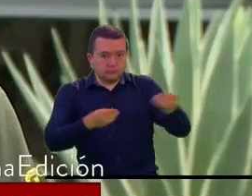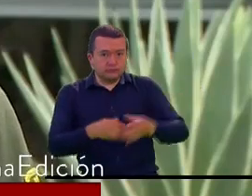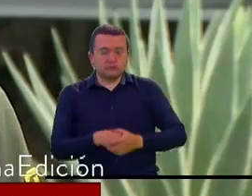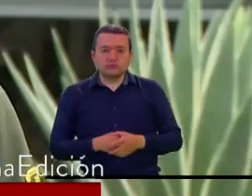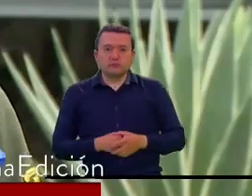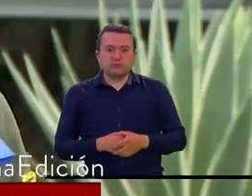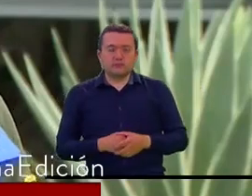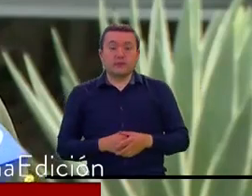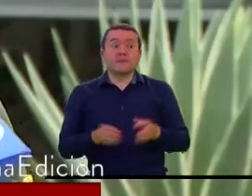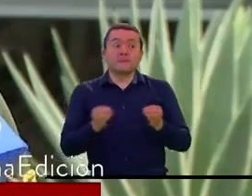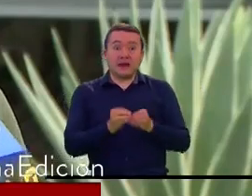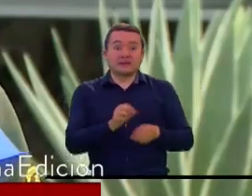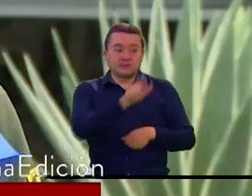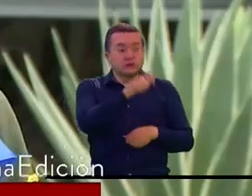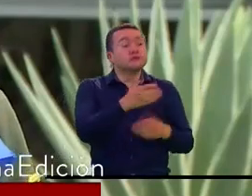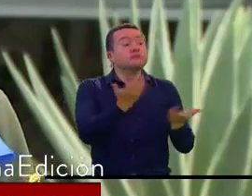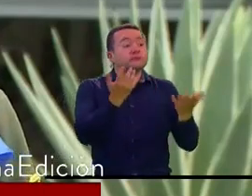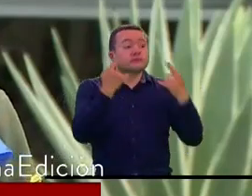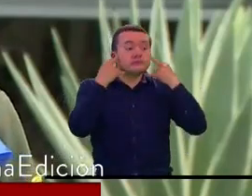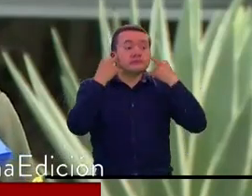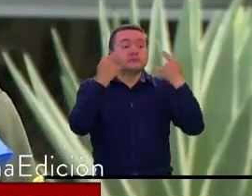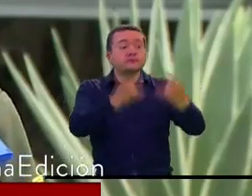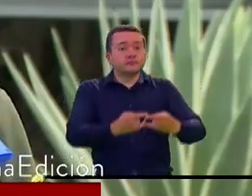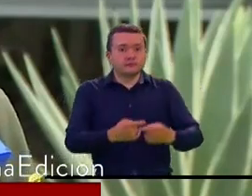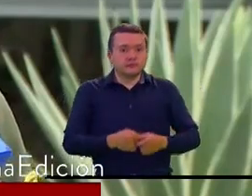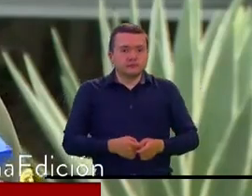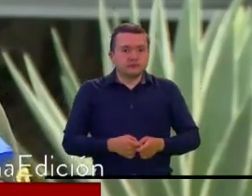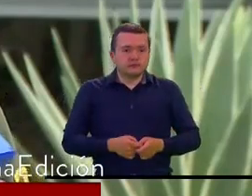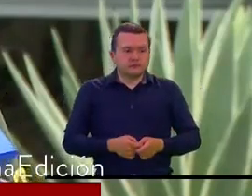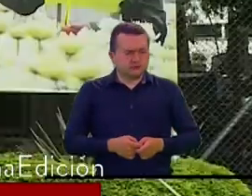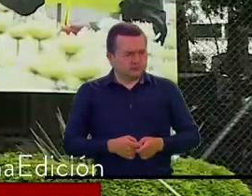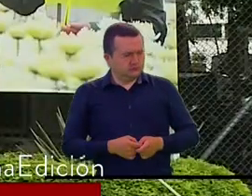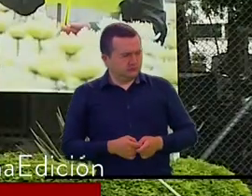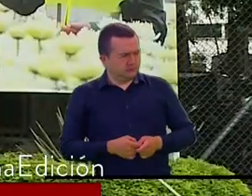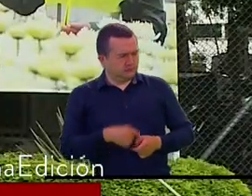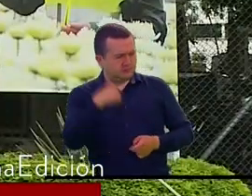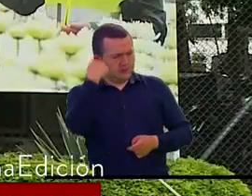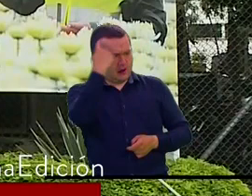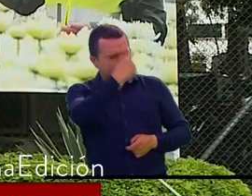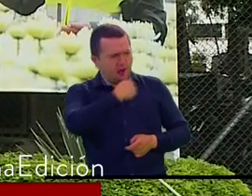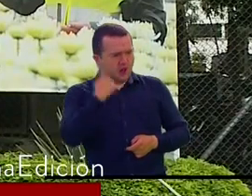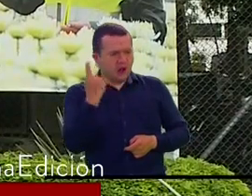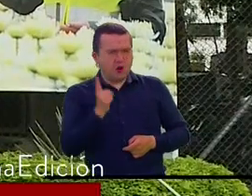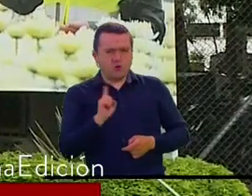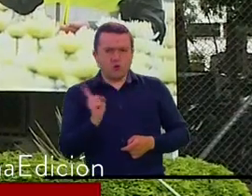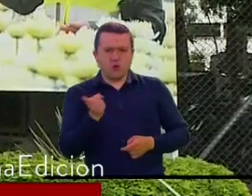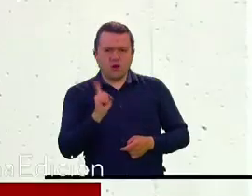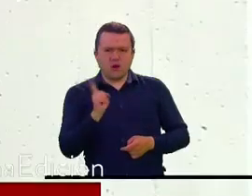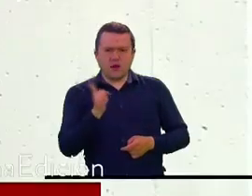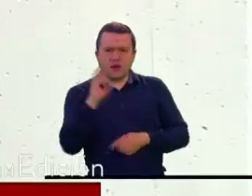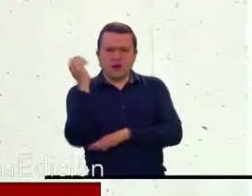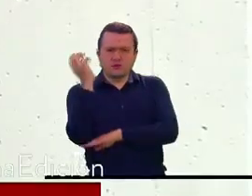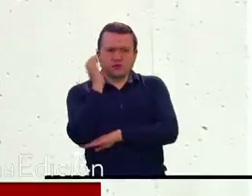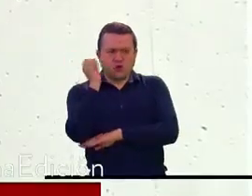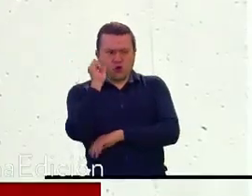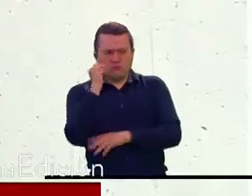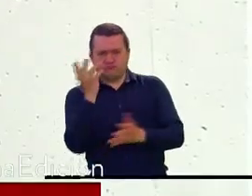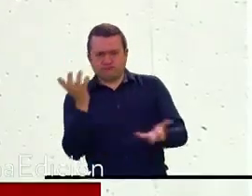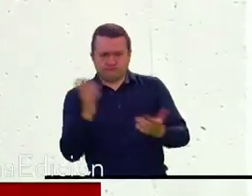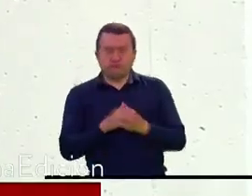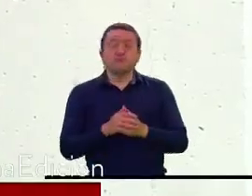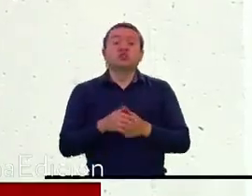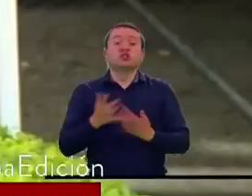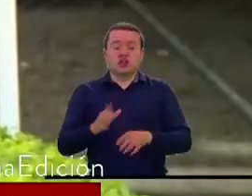retirar la mascarilla, se evidencian que no son ciudadanos colombianos. La policía capturó al conductor y a la enfermera por tráfico ilegal